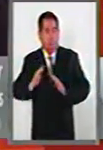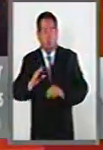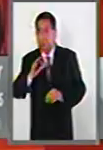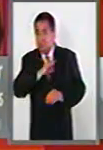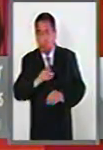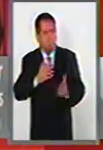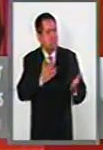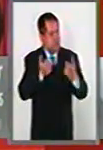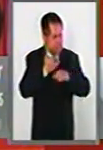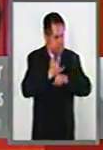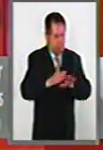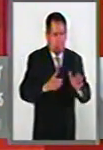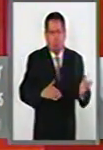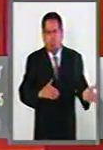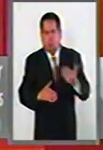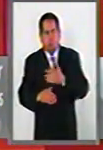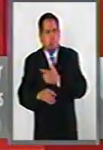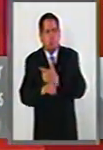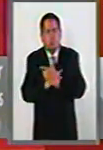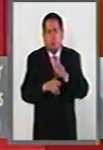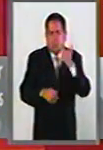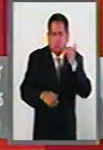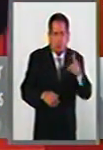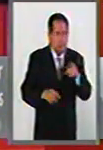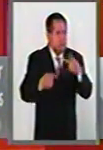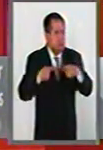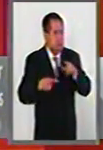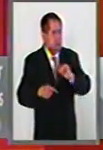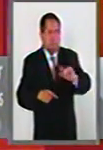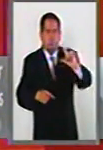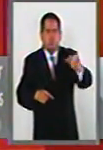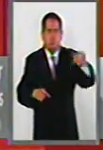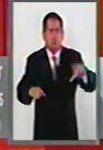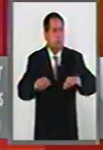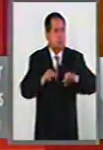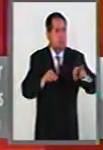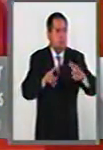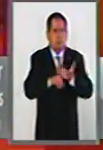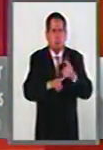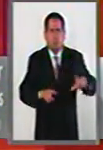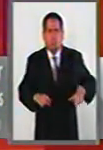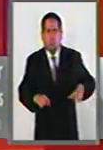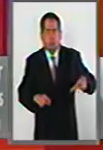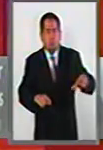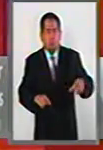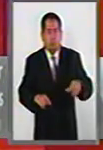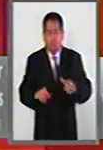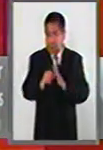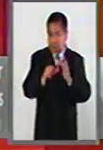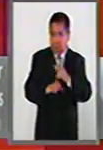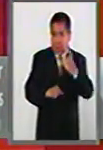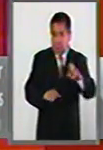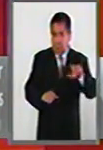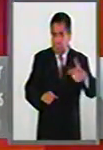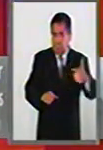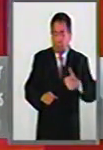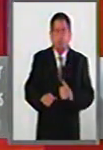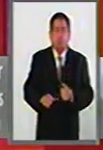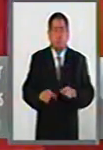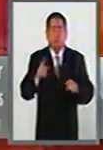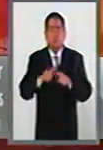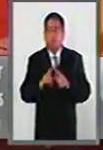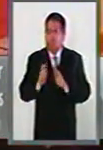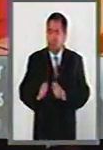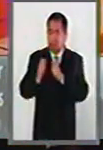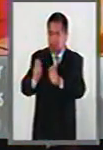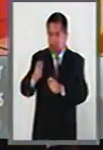cualquier información a personas y servidores públicos. Artículo 212. Se le dan